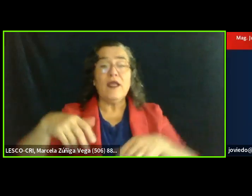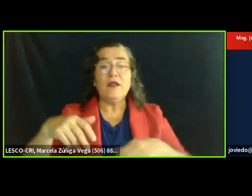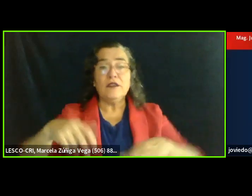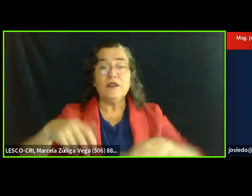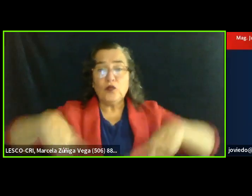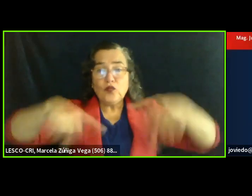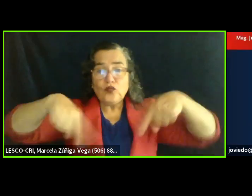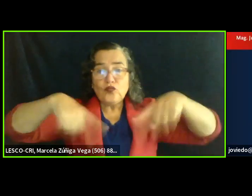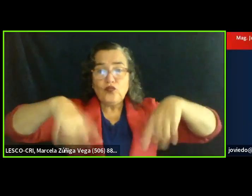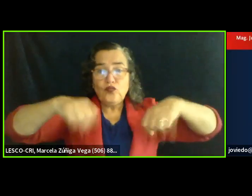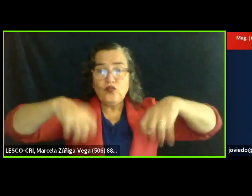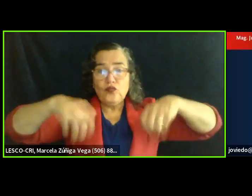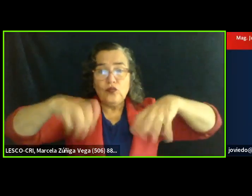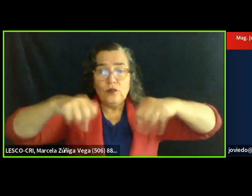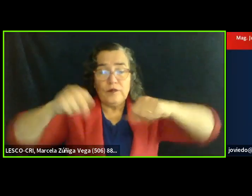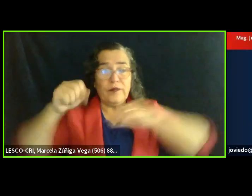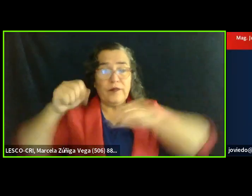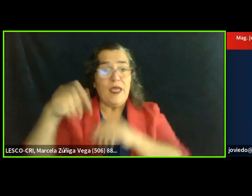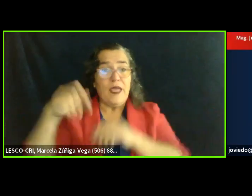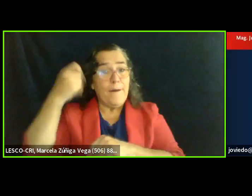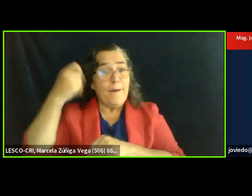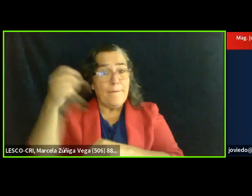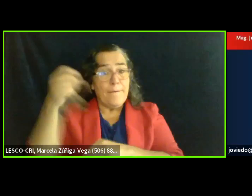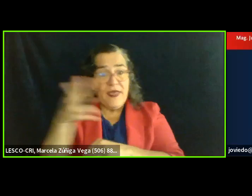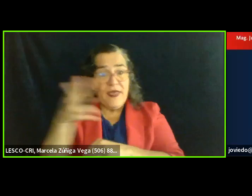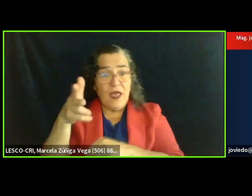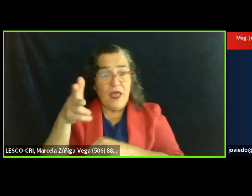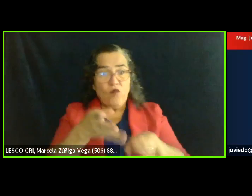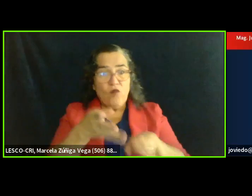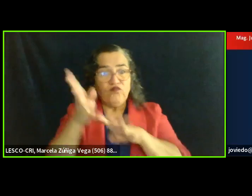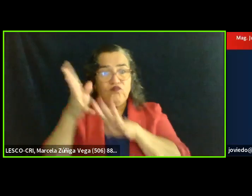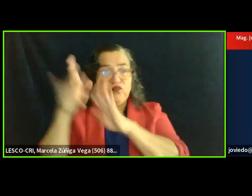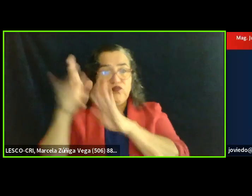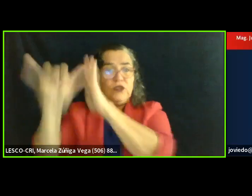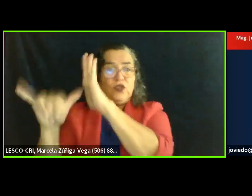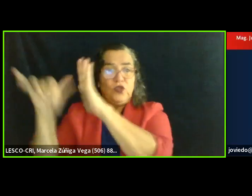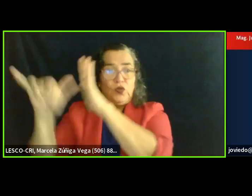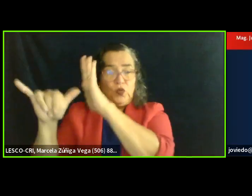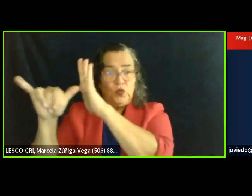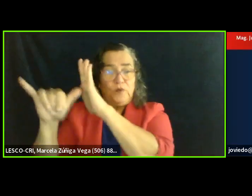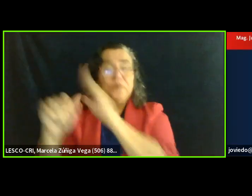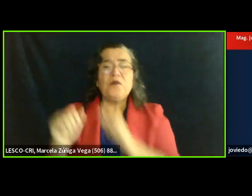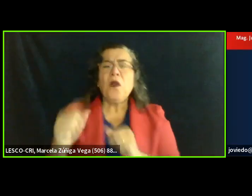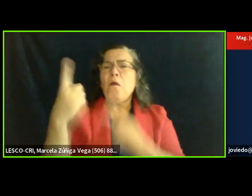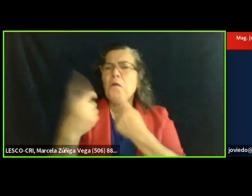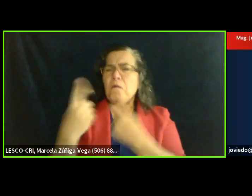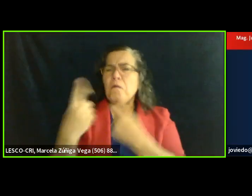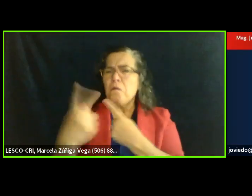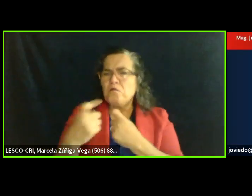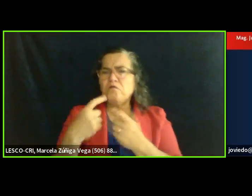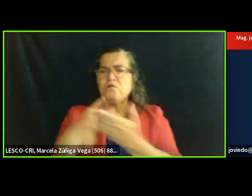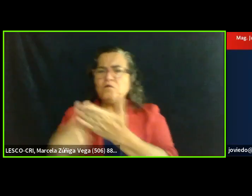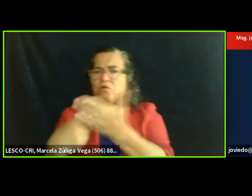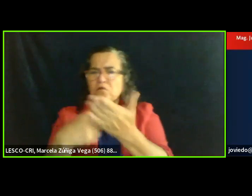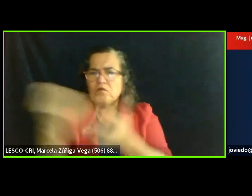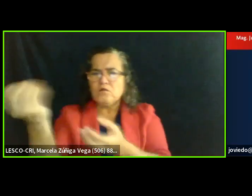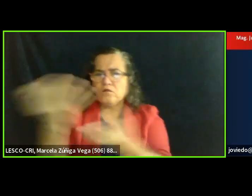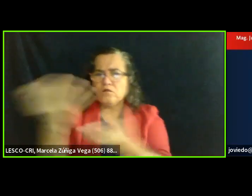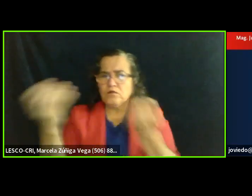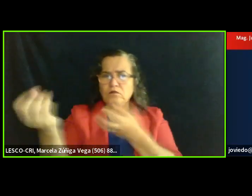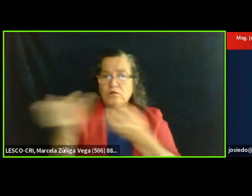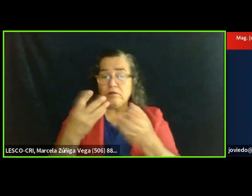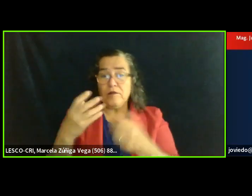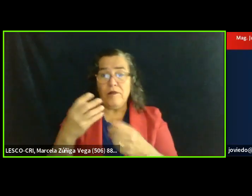en nuestro canal de YouTube. Les invitamos a enviar sus preguntas y comentarios a la conferencista por medio del